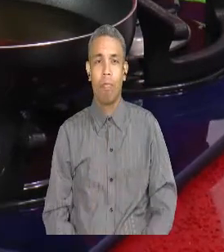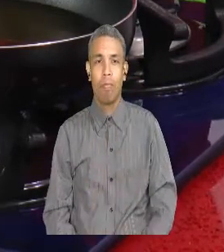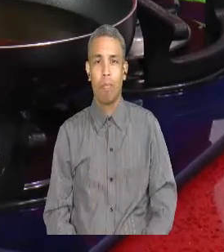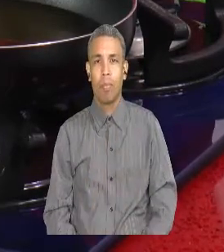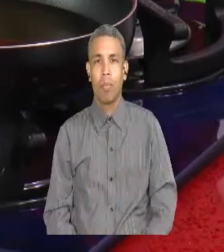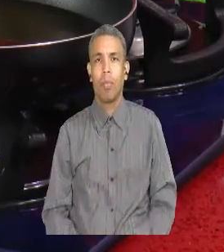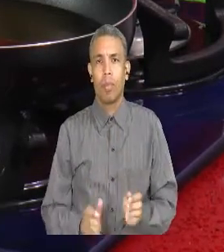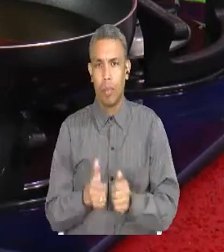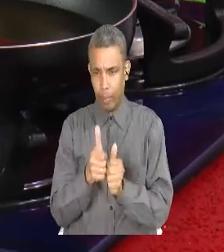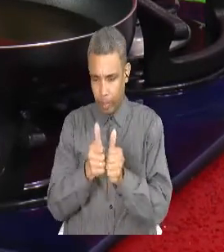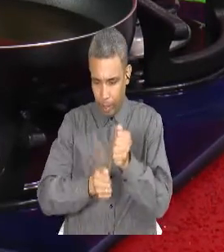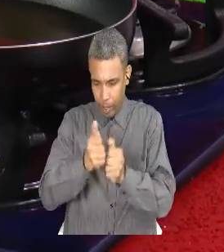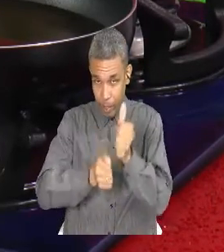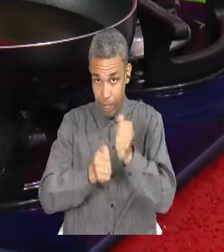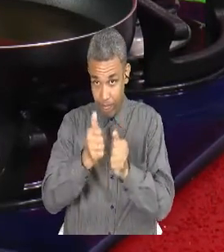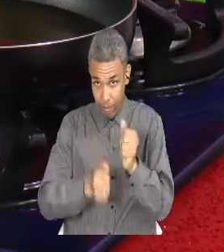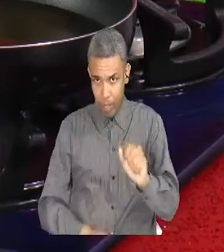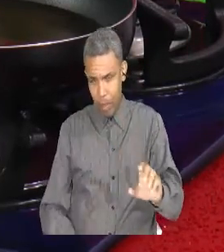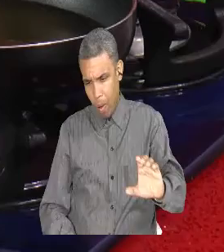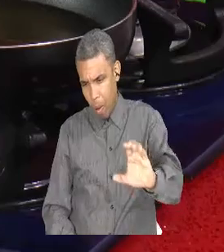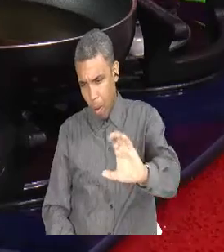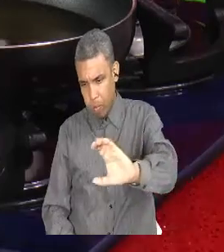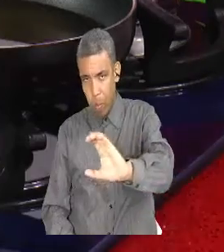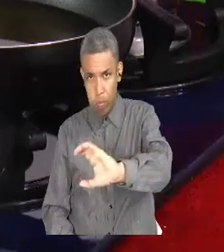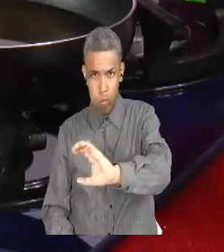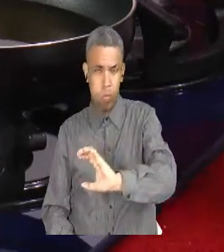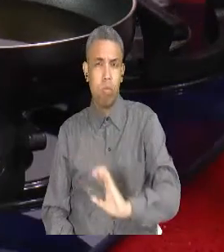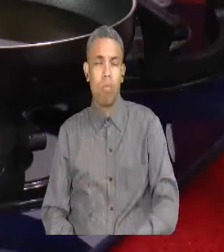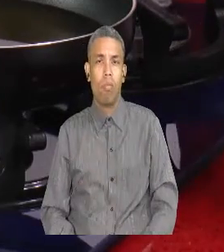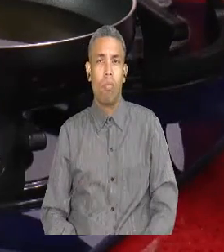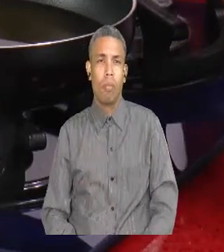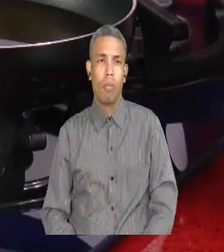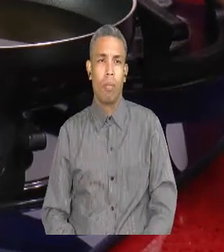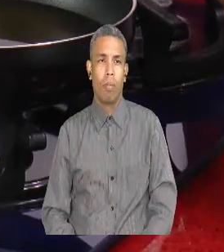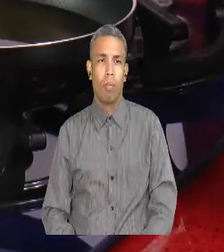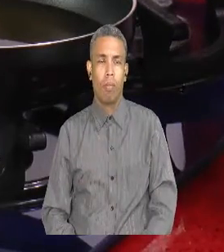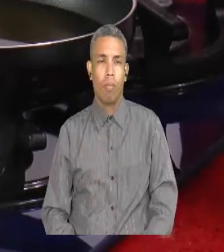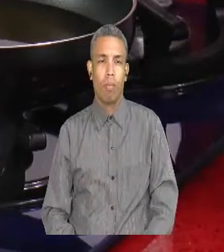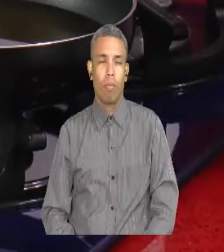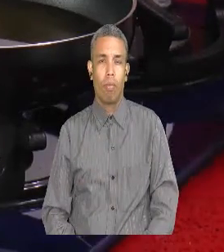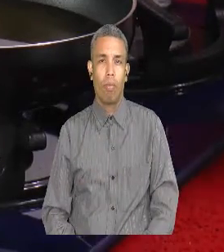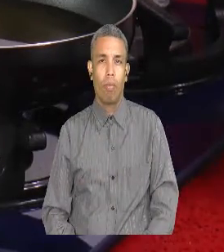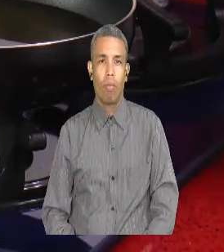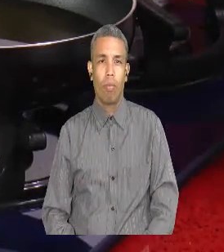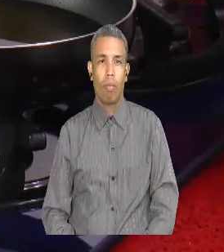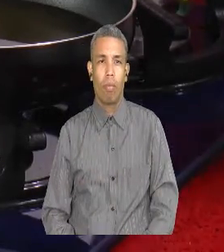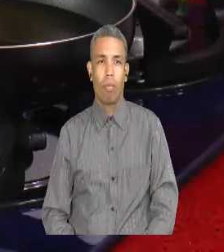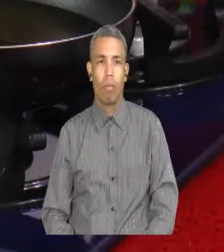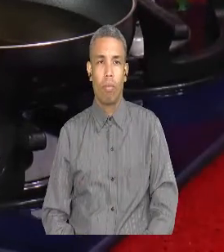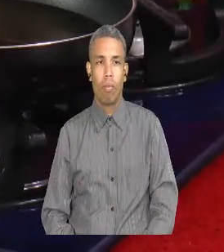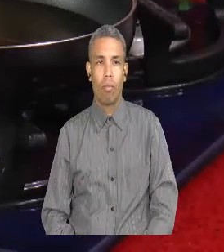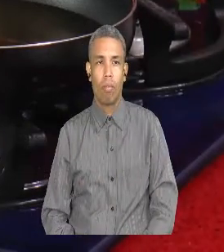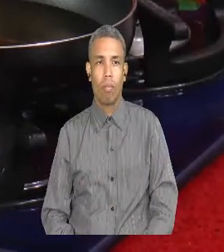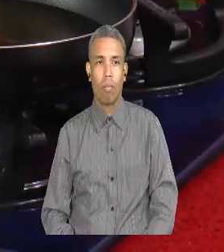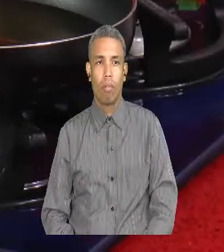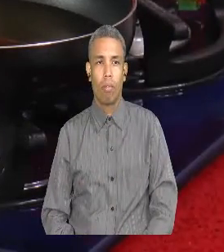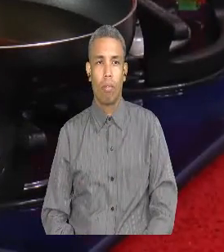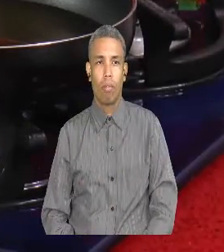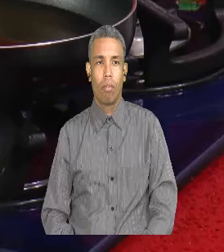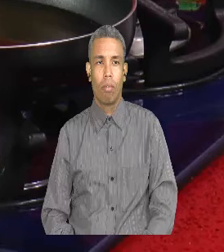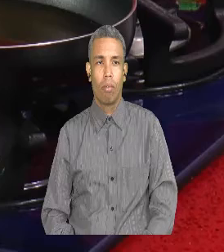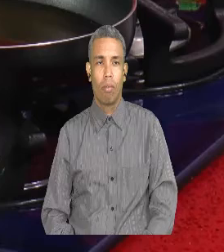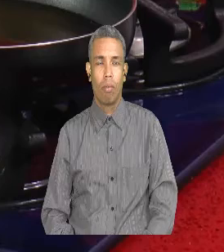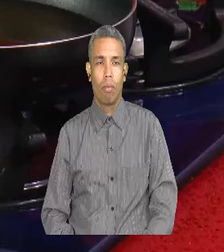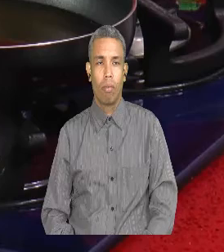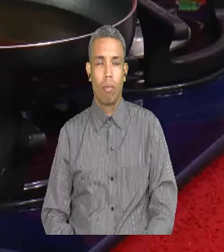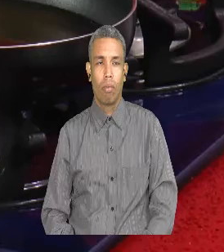También allá nos dio nuestra productora la cantidad. Ya por aquí recetario.